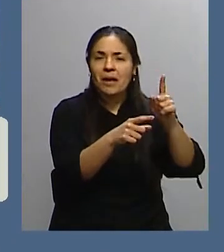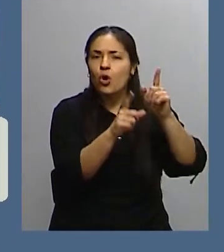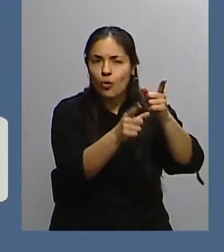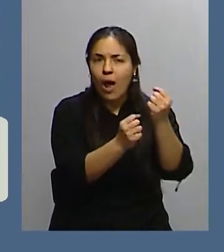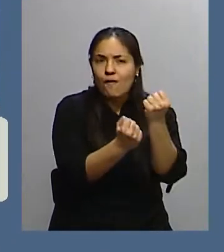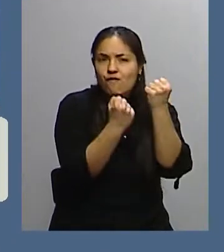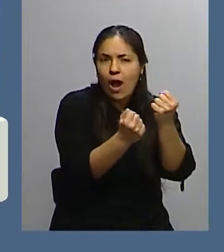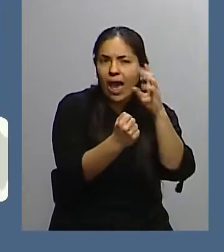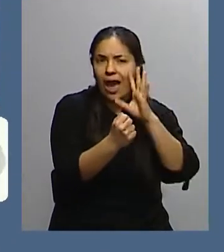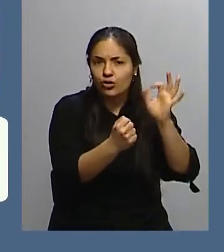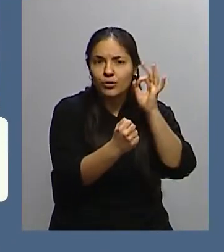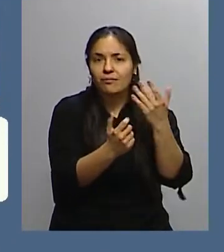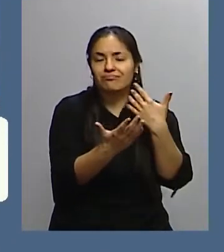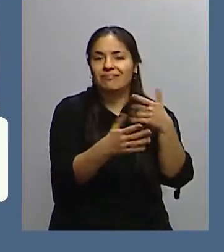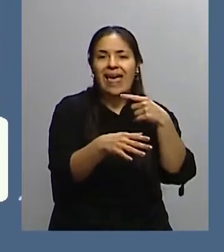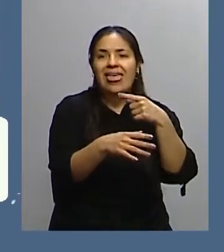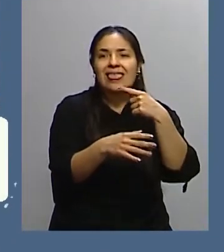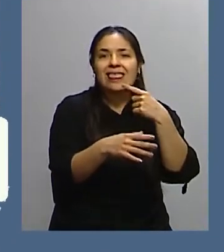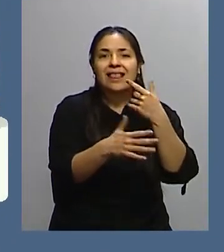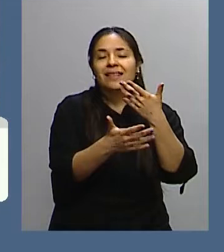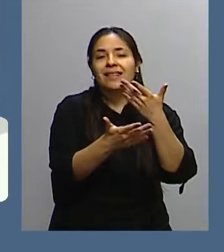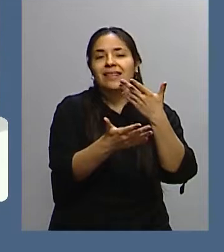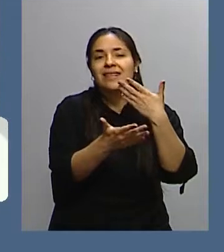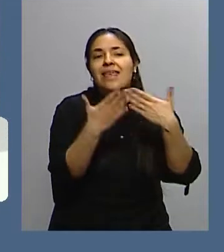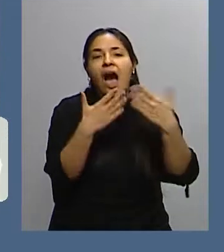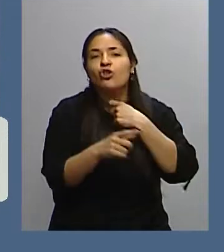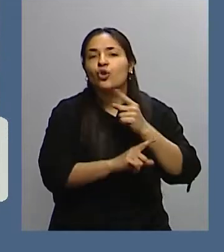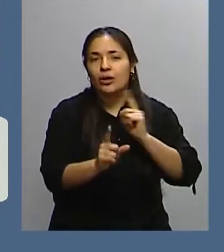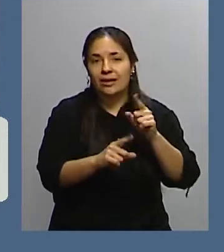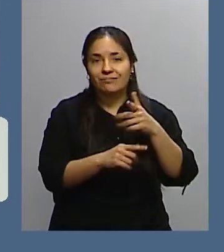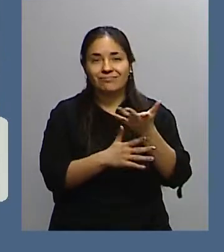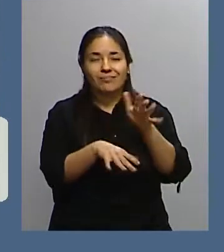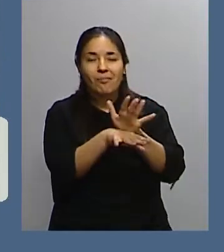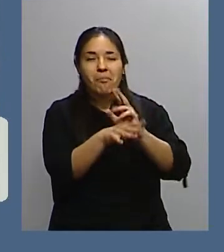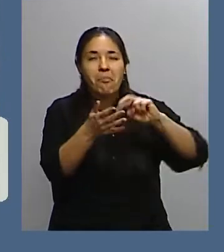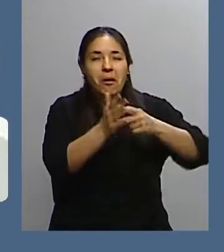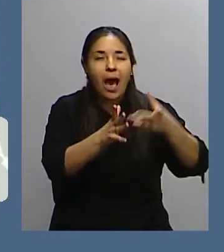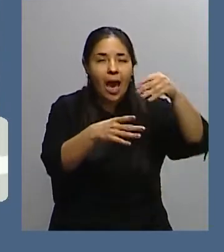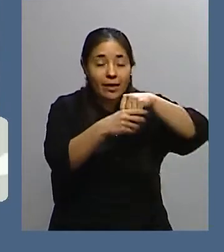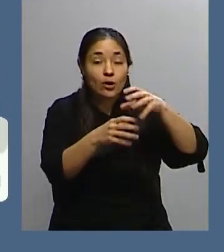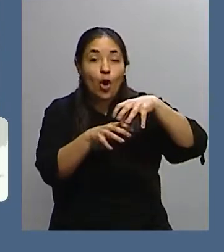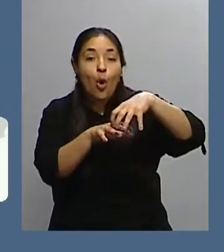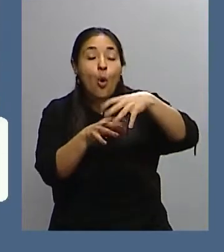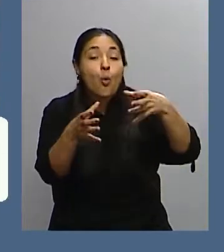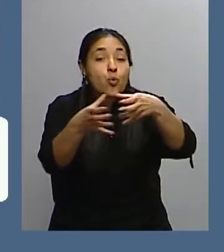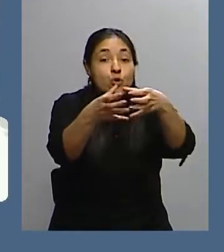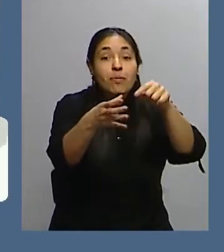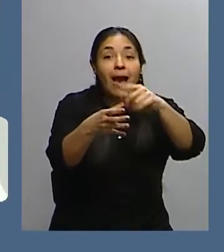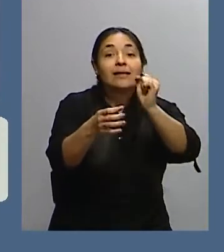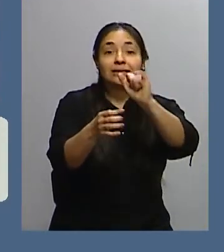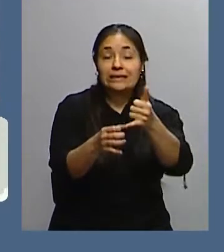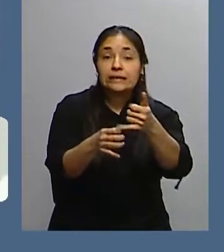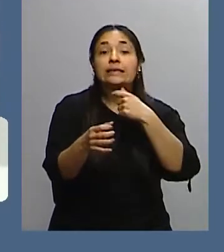en posiciones de diálogo. Entonces, es un mosaico muy heterogéneo, Claro. donde hay grupos que tienen disponibilidad de diálogo